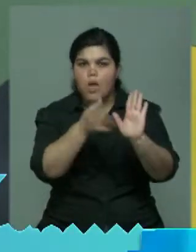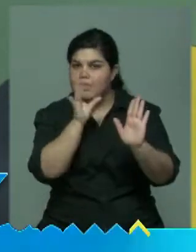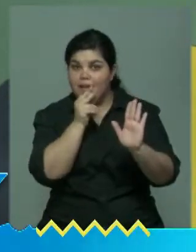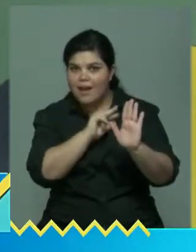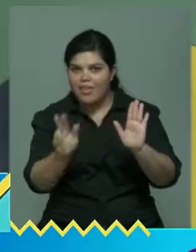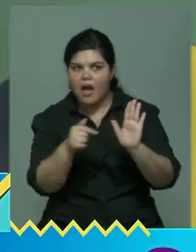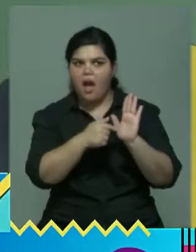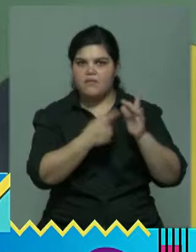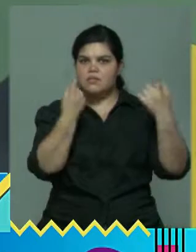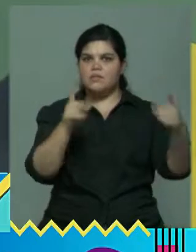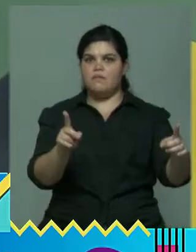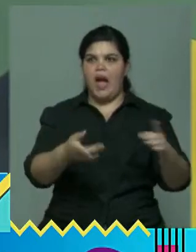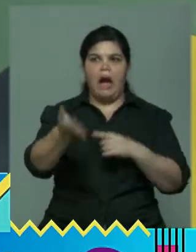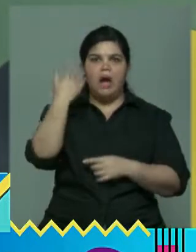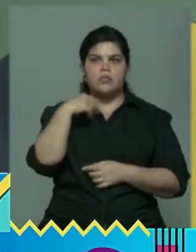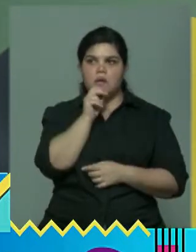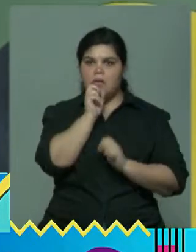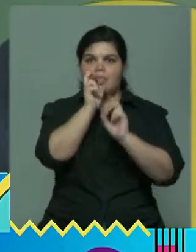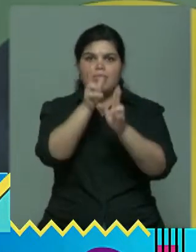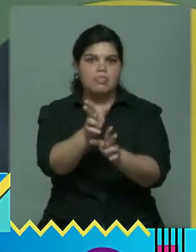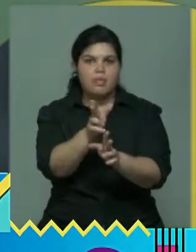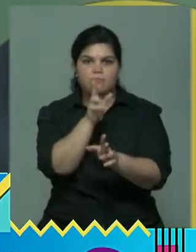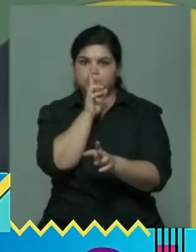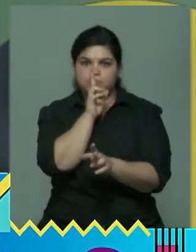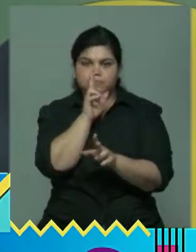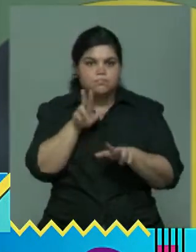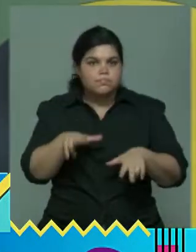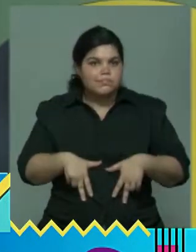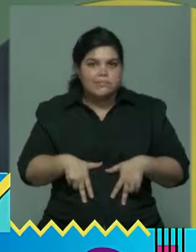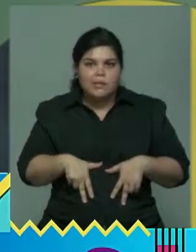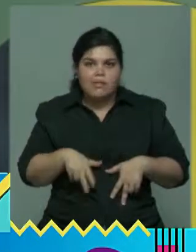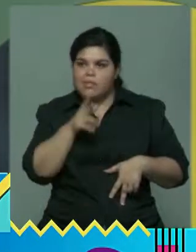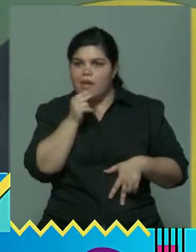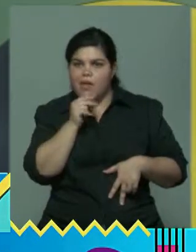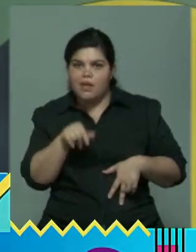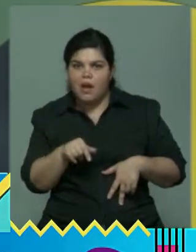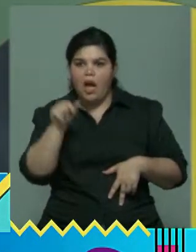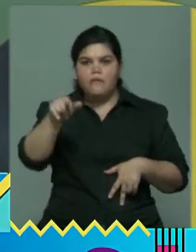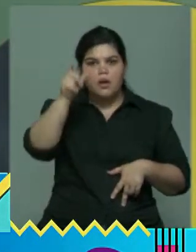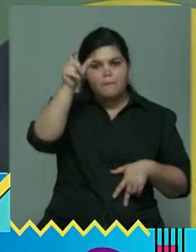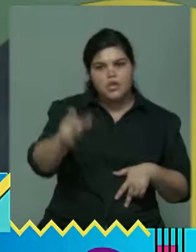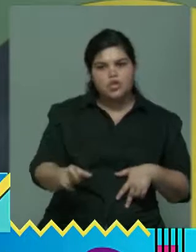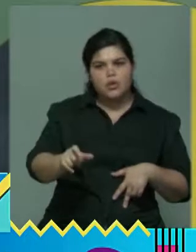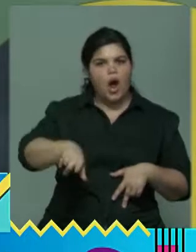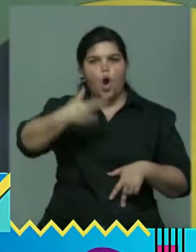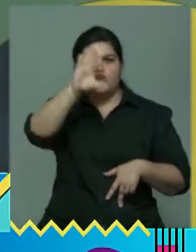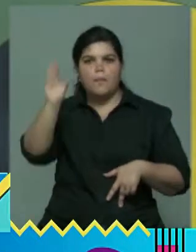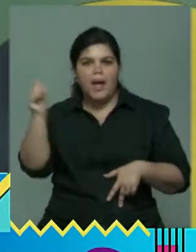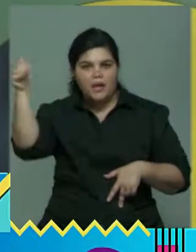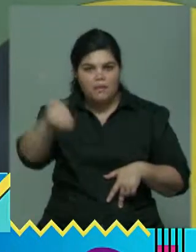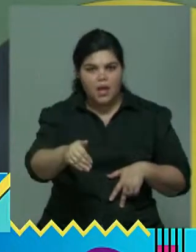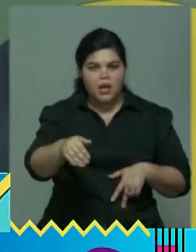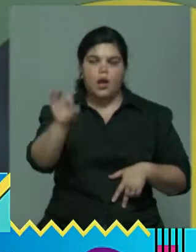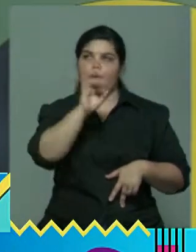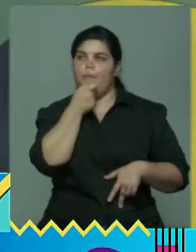diferencia, ¿no? O sea, que antes no se hablara porque igual sucedía, digamos, esto de golpear a un chico porque es de otra nacionalidad o porque tiene una